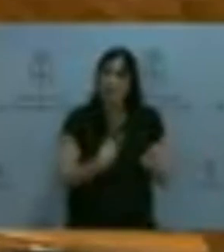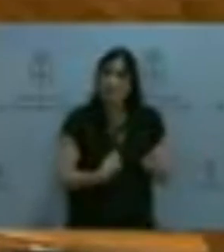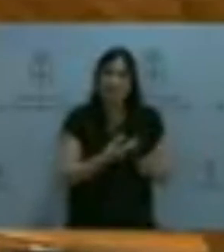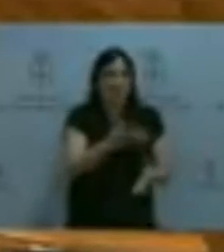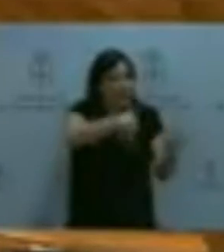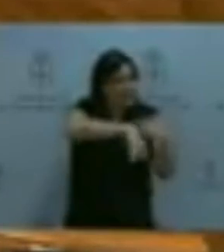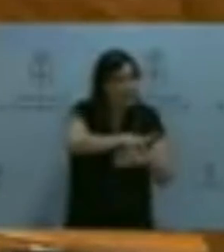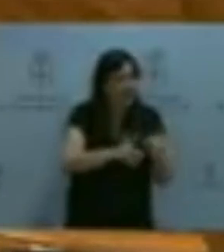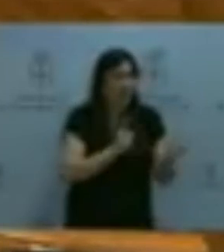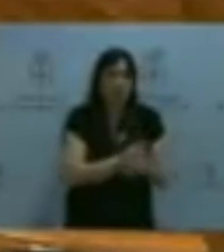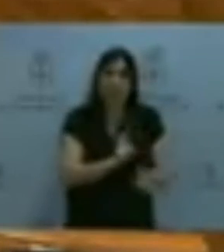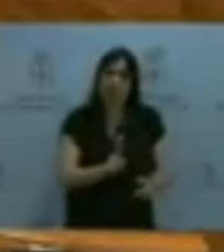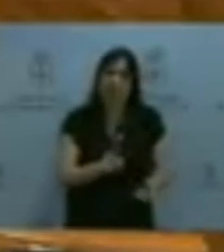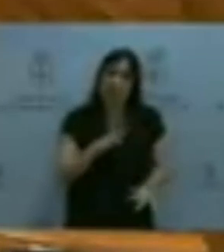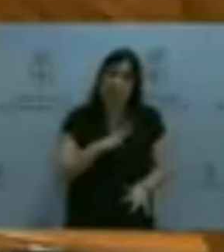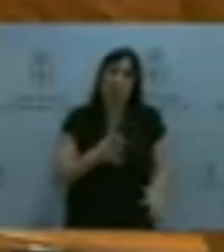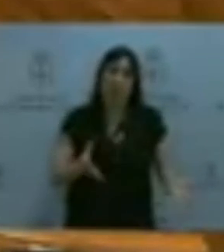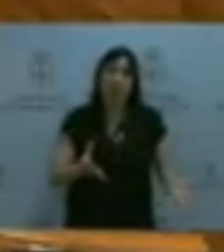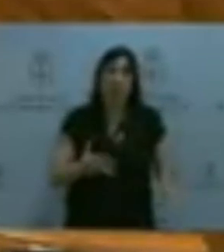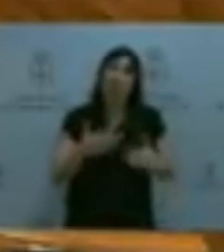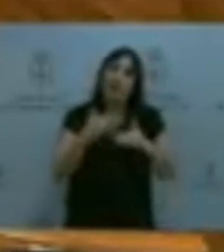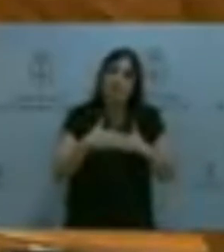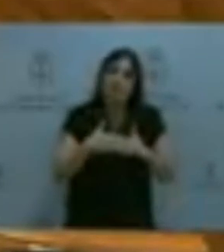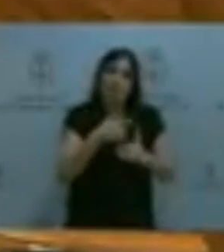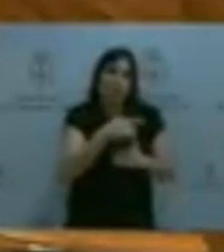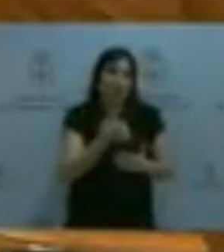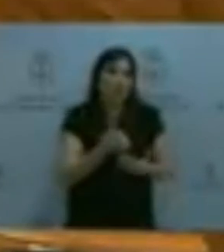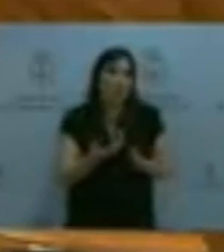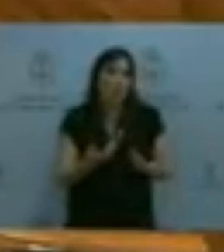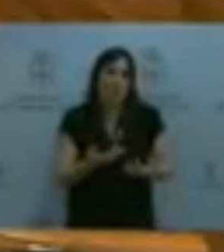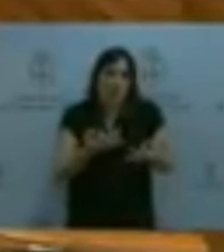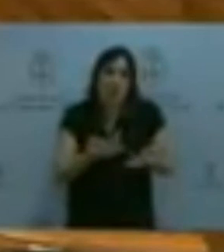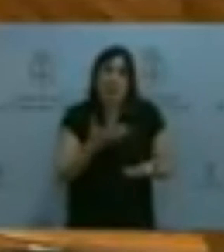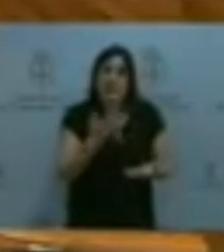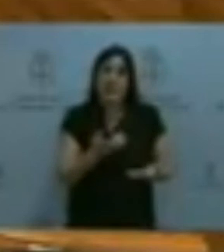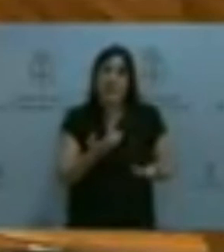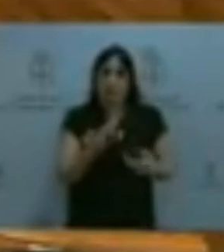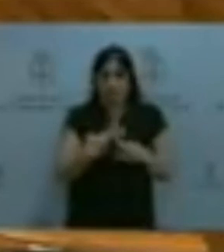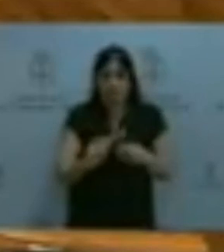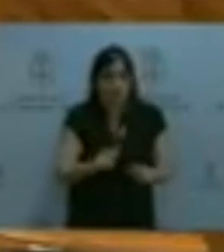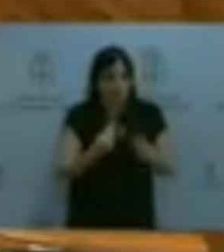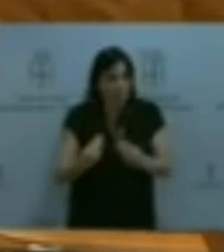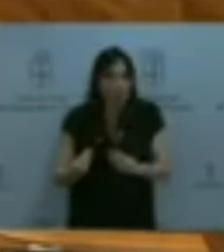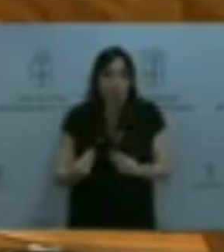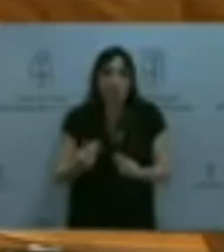sea un buen jugador, bueno, o un buen parlamentario, o cambie el chip para ser un buen consejero.